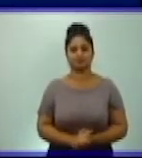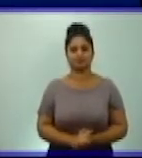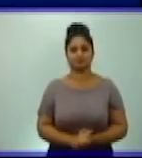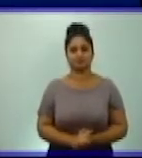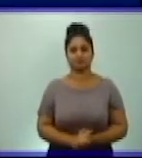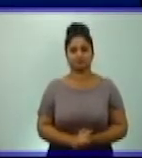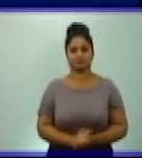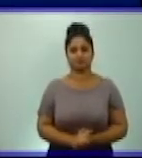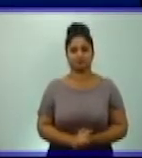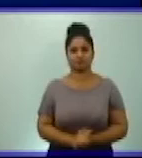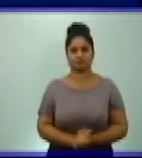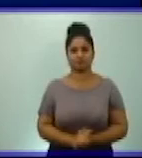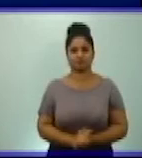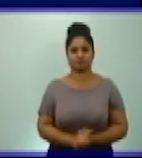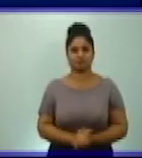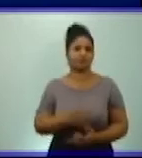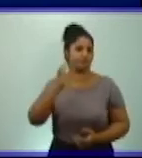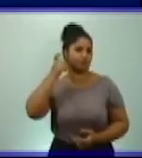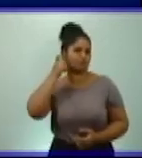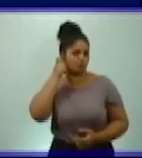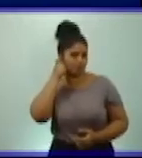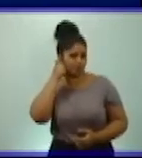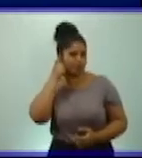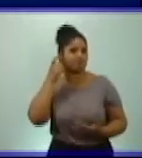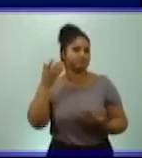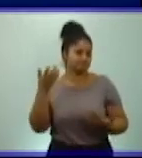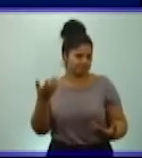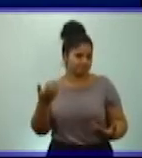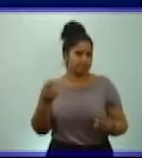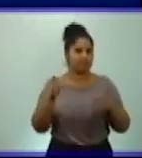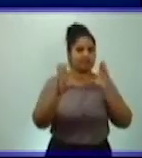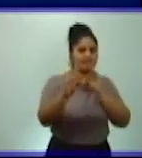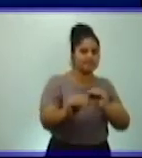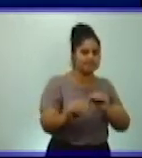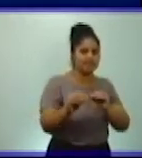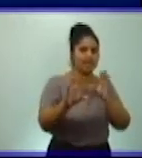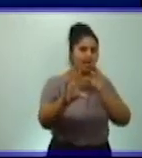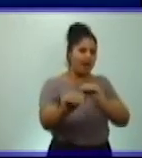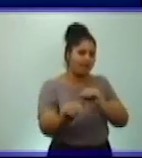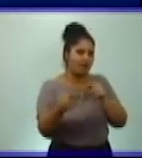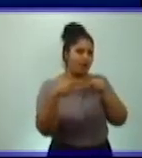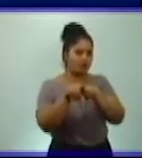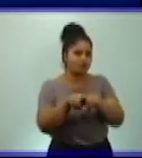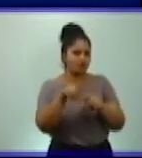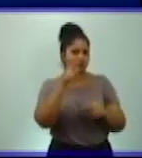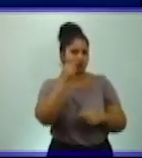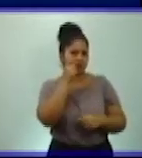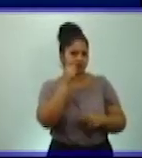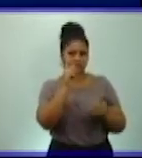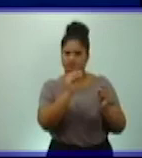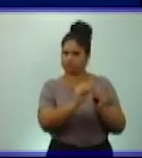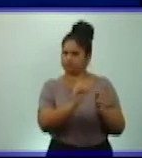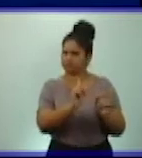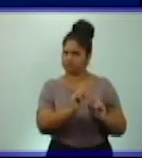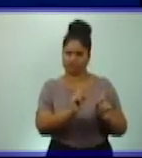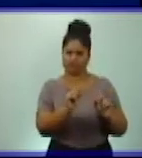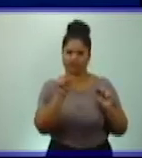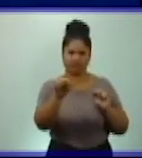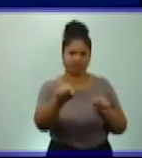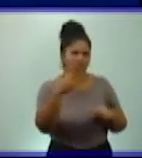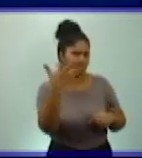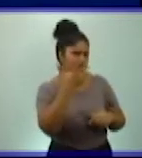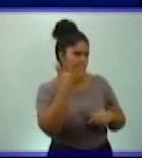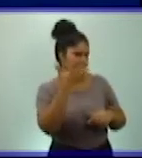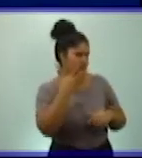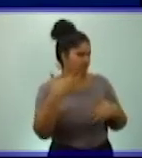Cruz no se las dedica a ningún hombre. Asume a Dios sensualmente, con todo su